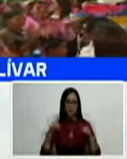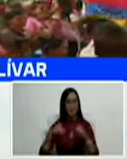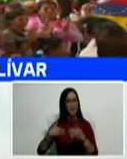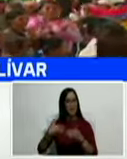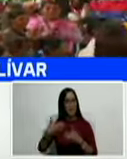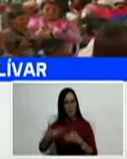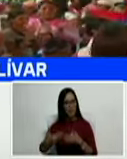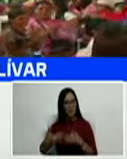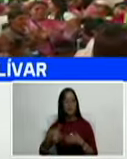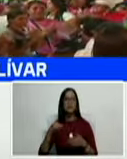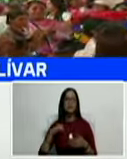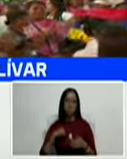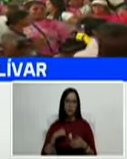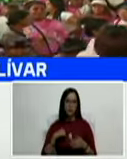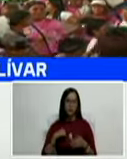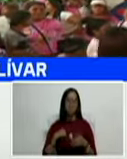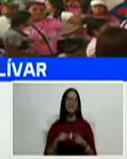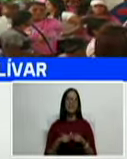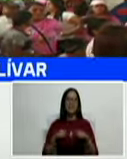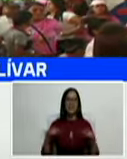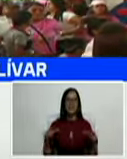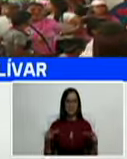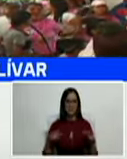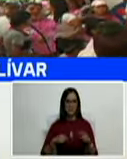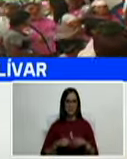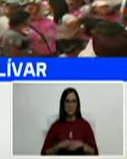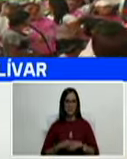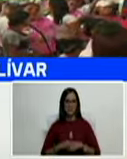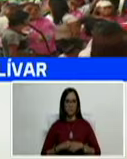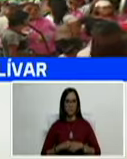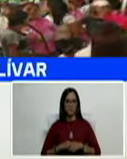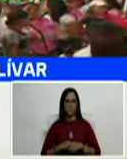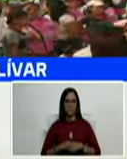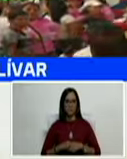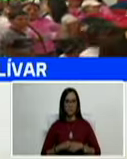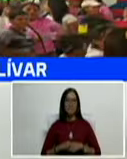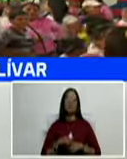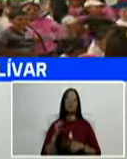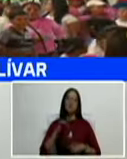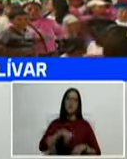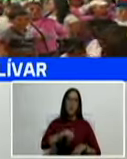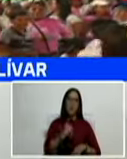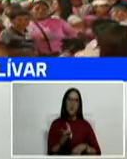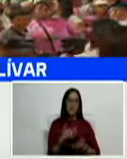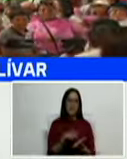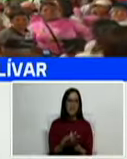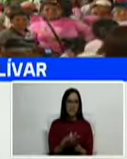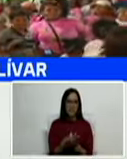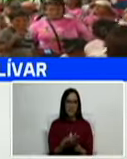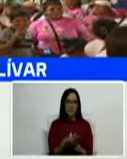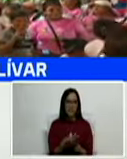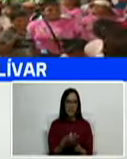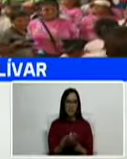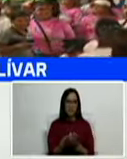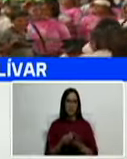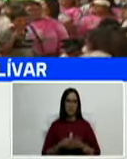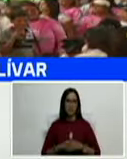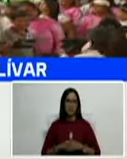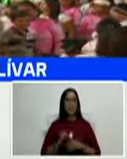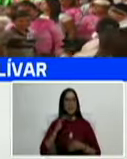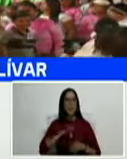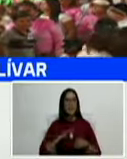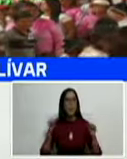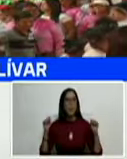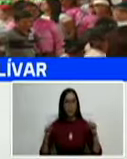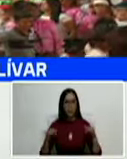adelante son inmensas. Si pudimos pasar lo que pasamos y estamos